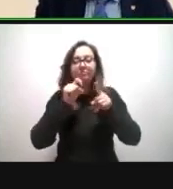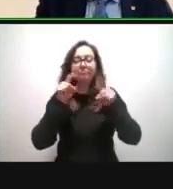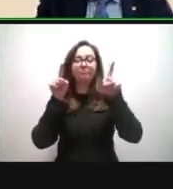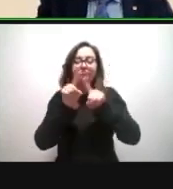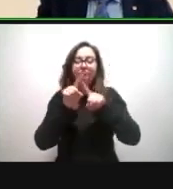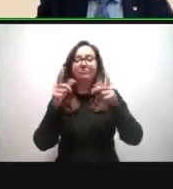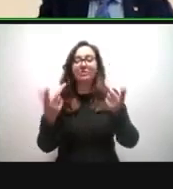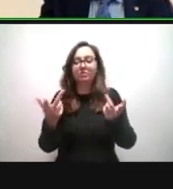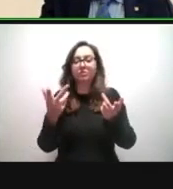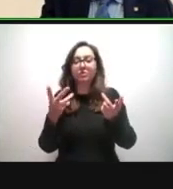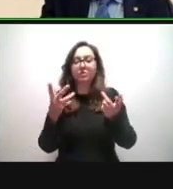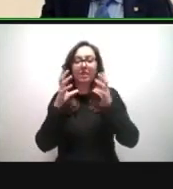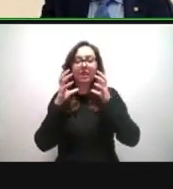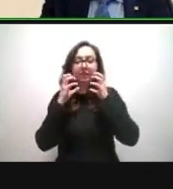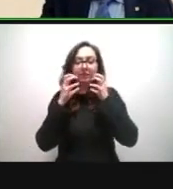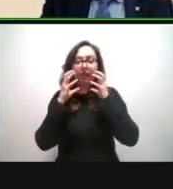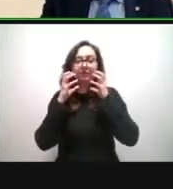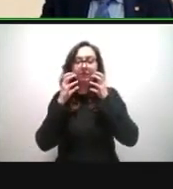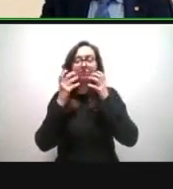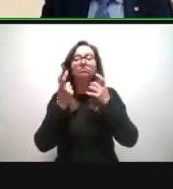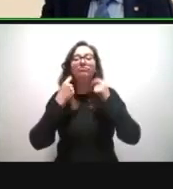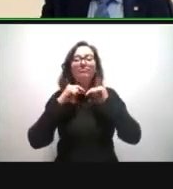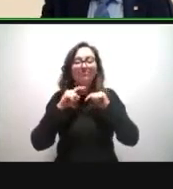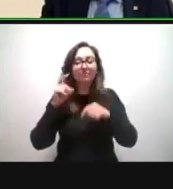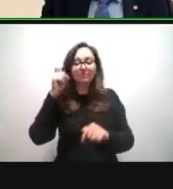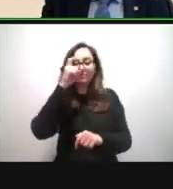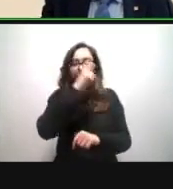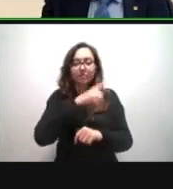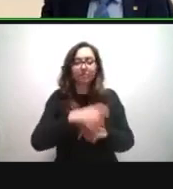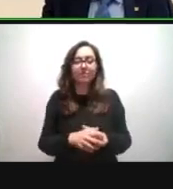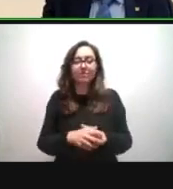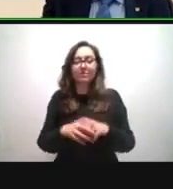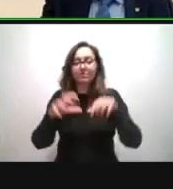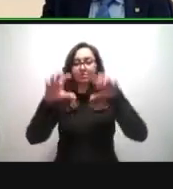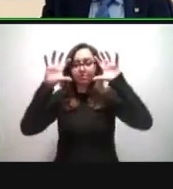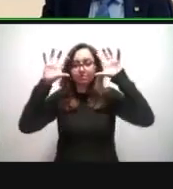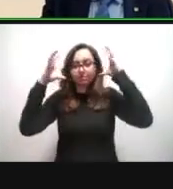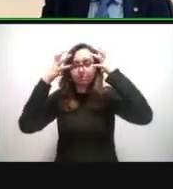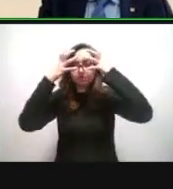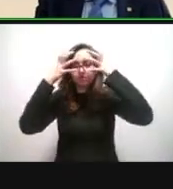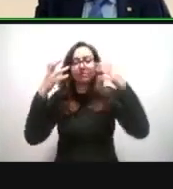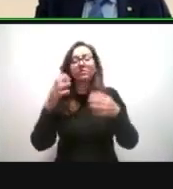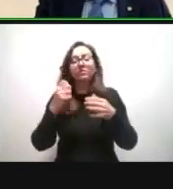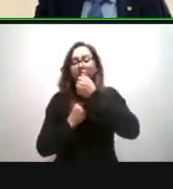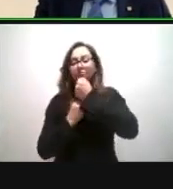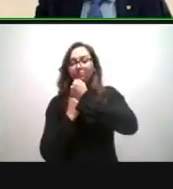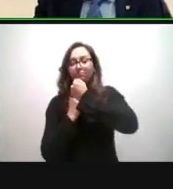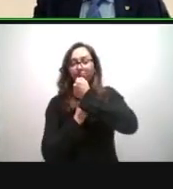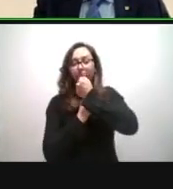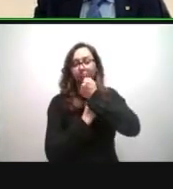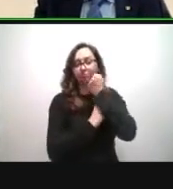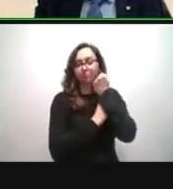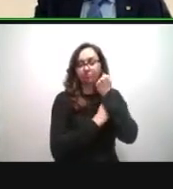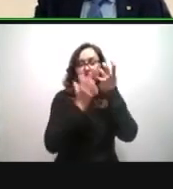masticación. El cráneo tiene sistemas de autosoporte verticales y horizontales que le dan estructura, y